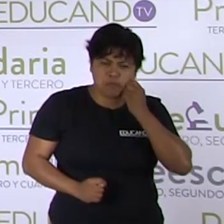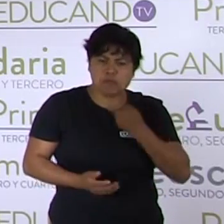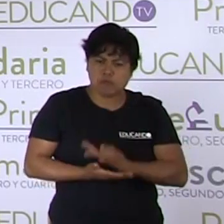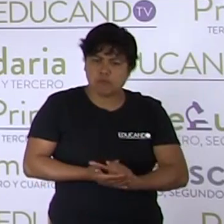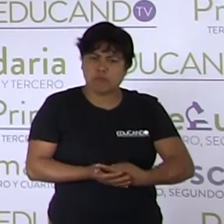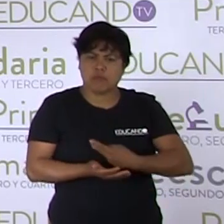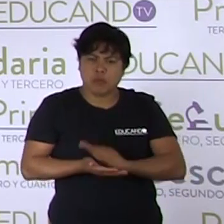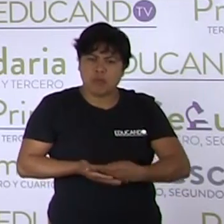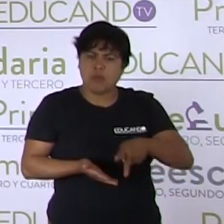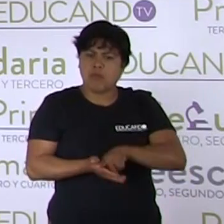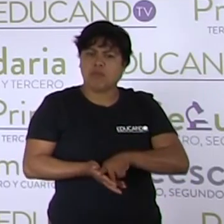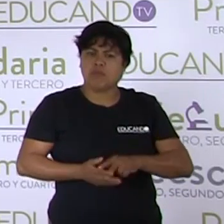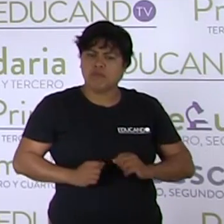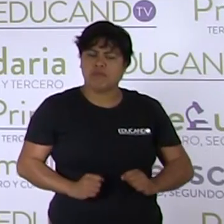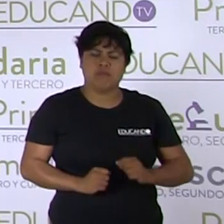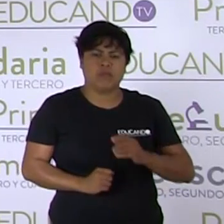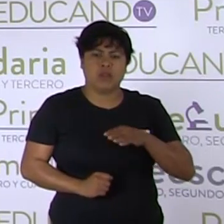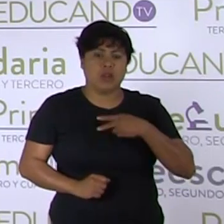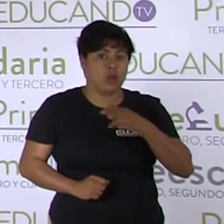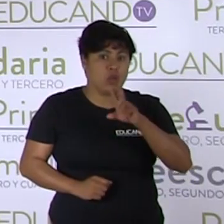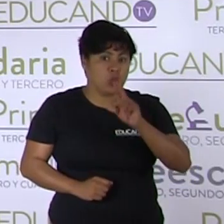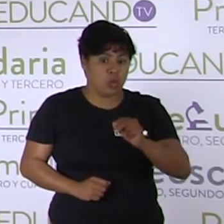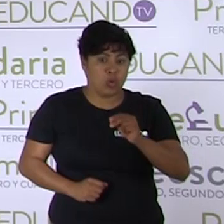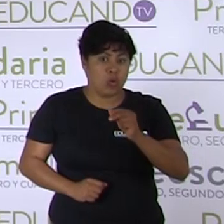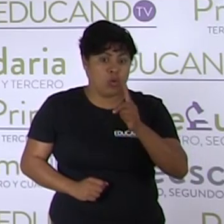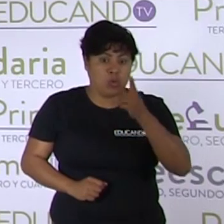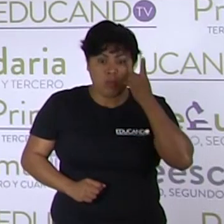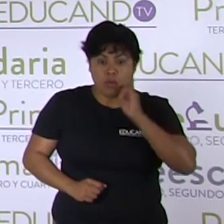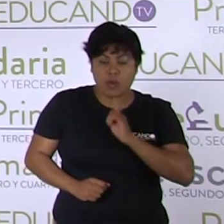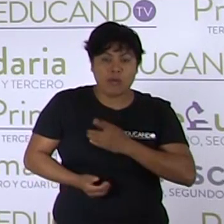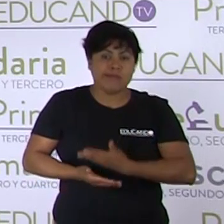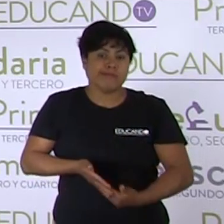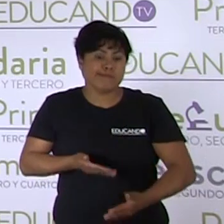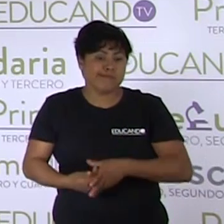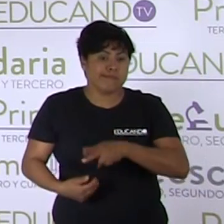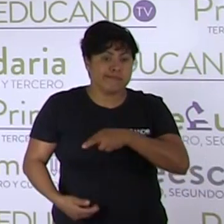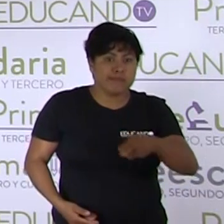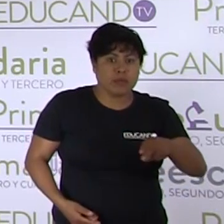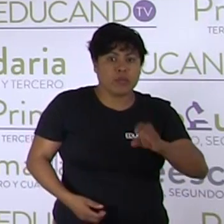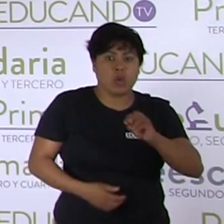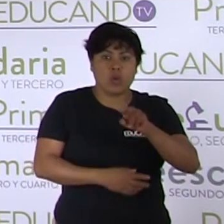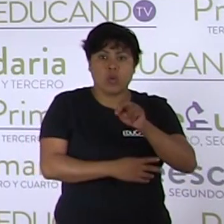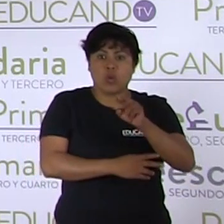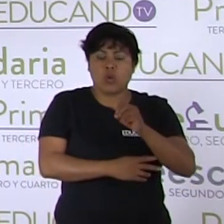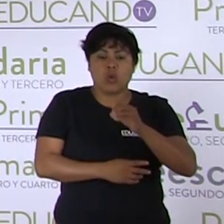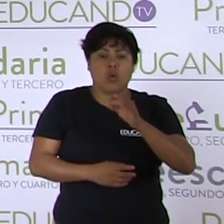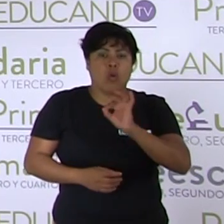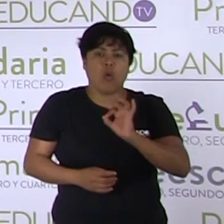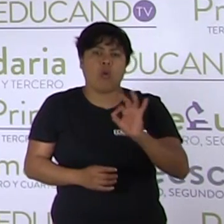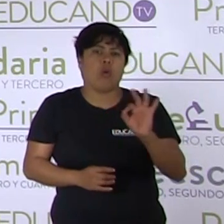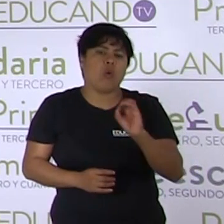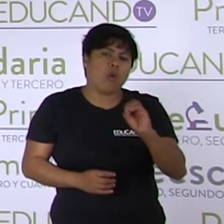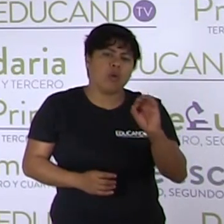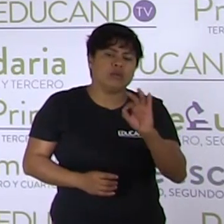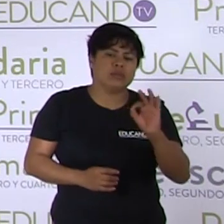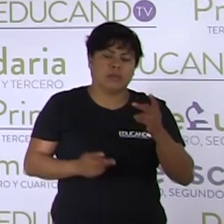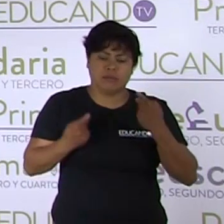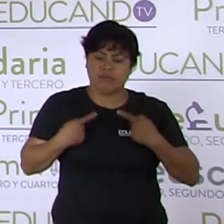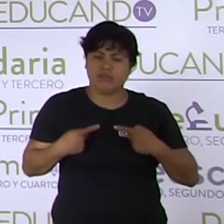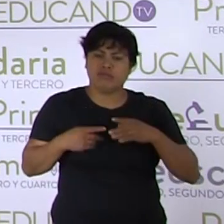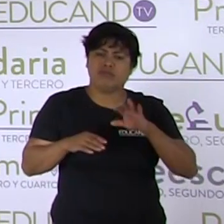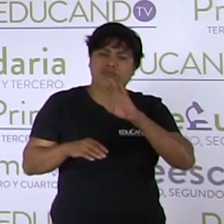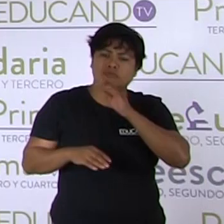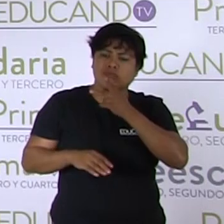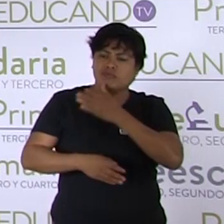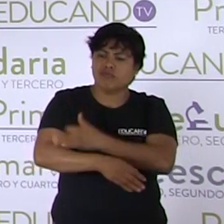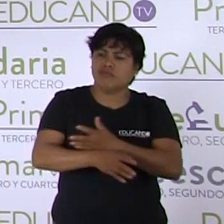que nunca una dama paceña que estaba de paso en Oruro y pertenecía a una familia acaudalada,